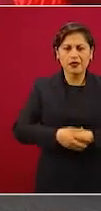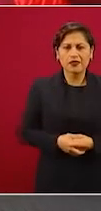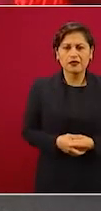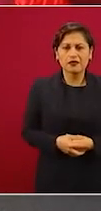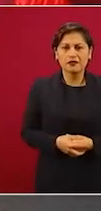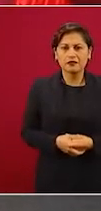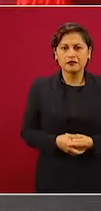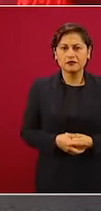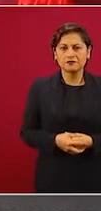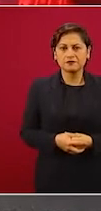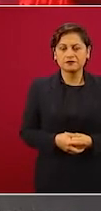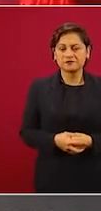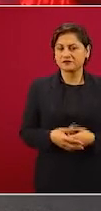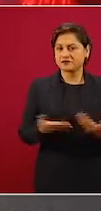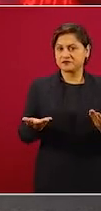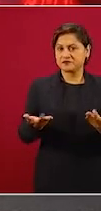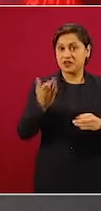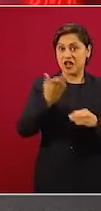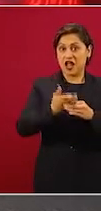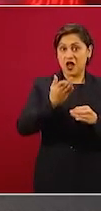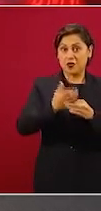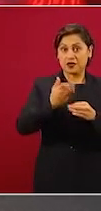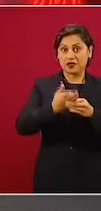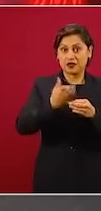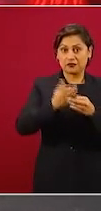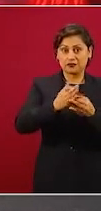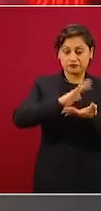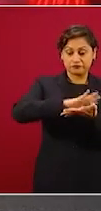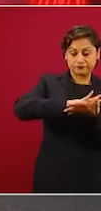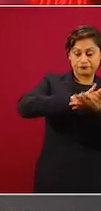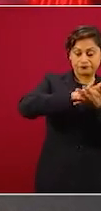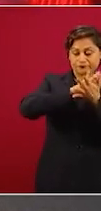más cuando se esté en proceso de transformación